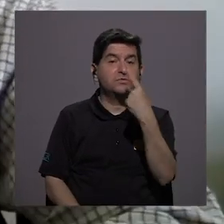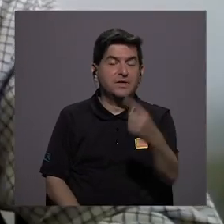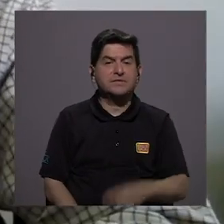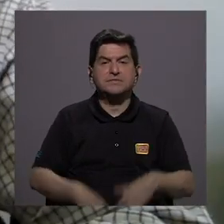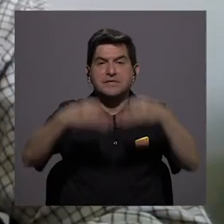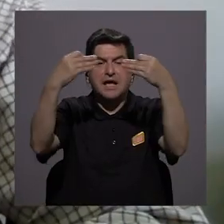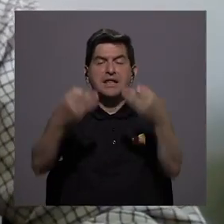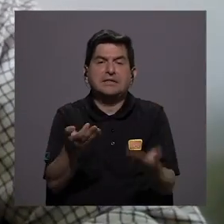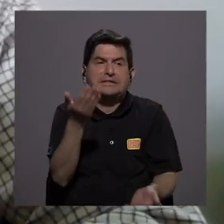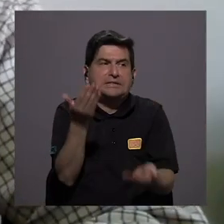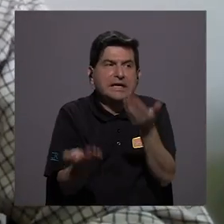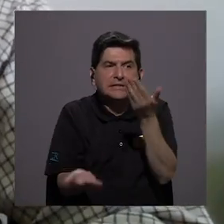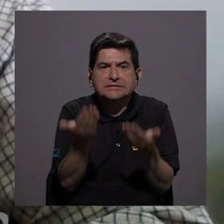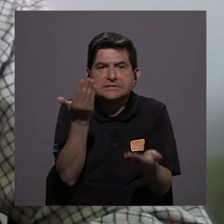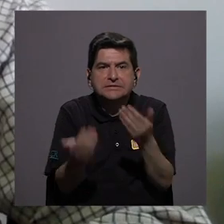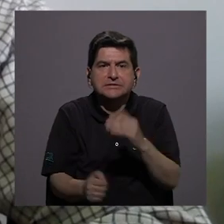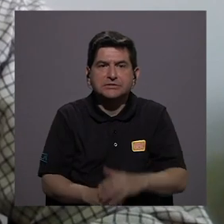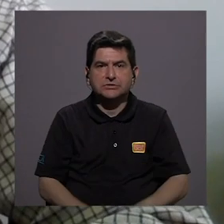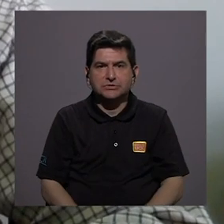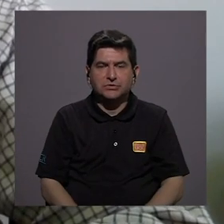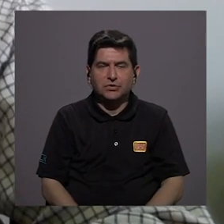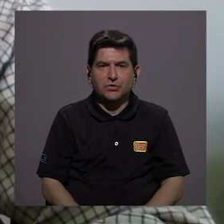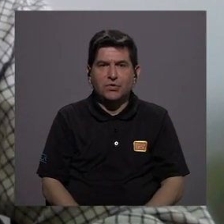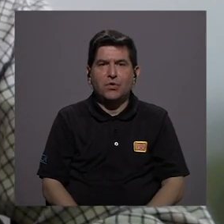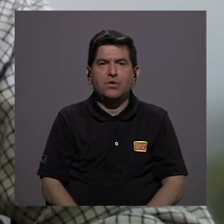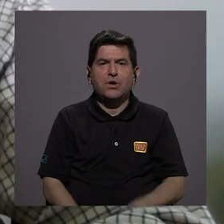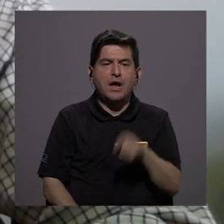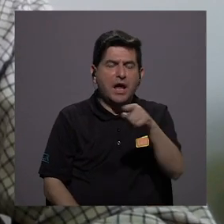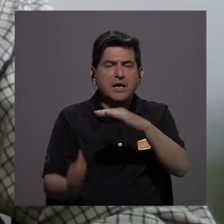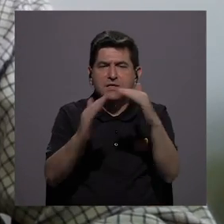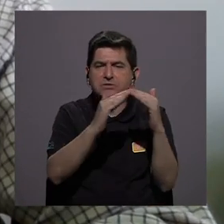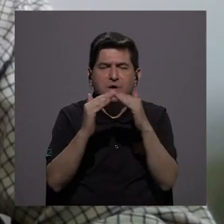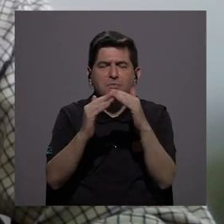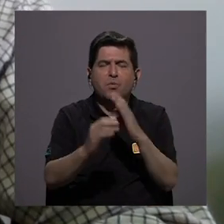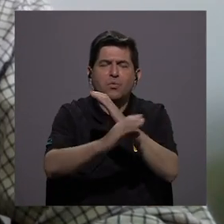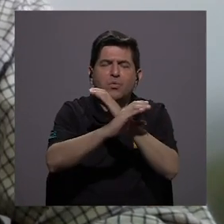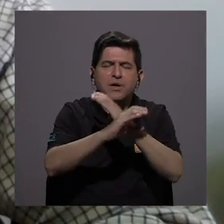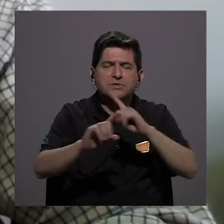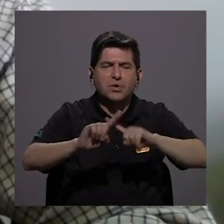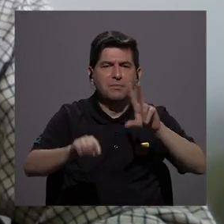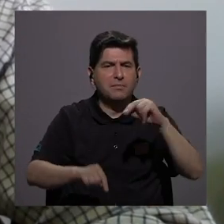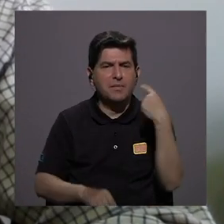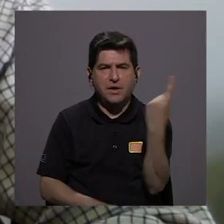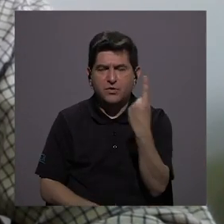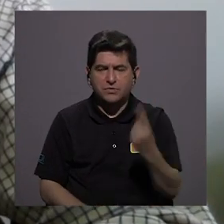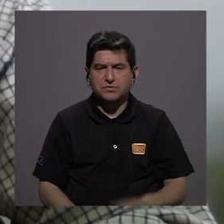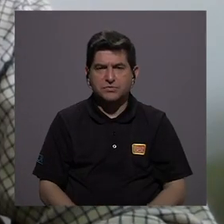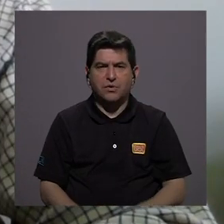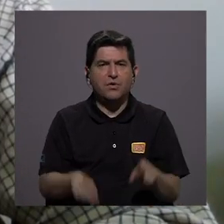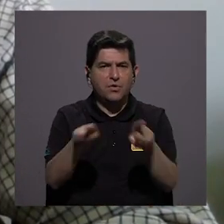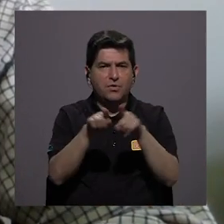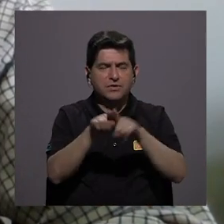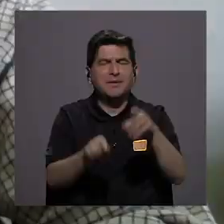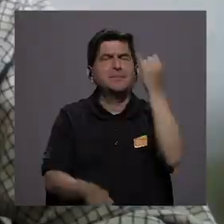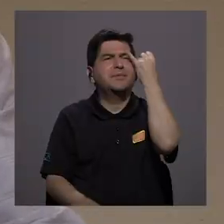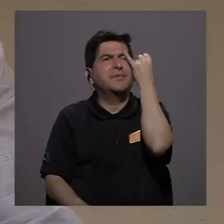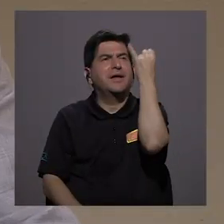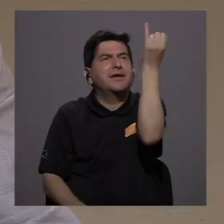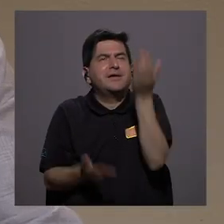hablaba de medidas como, por ejemplo, en torno al cuidado de esas poblaciones, pero bueno, más allá de eso debe haber